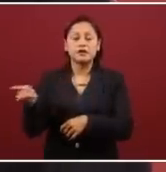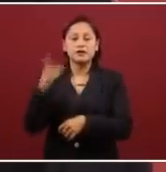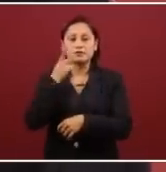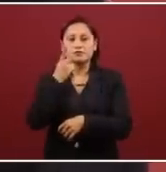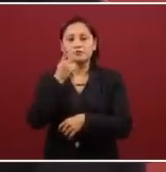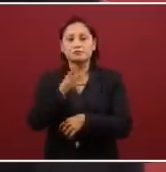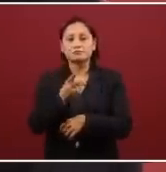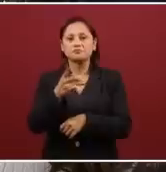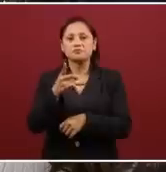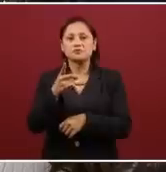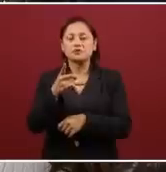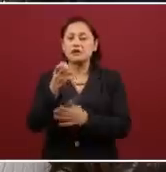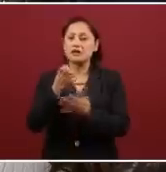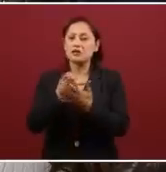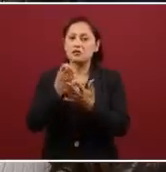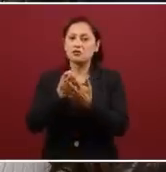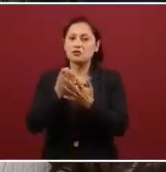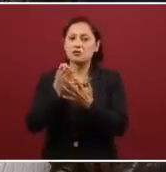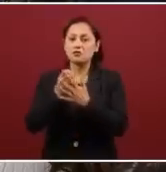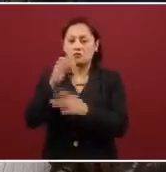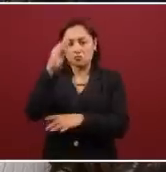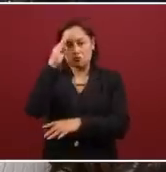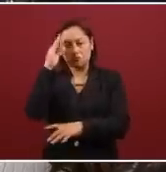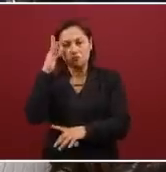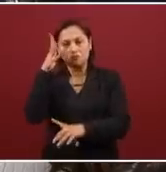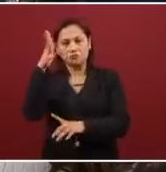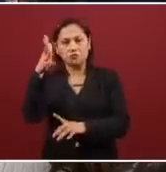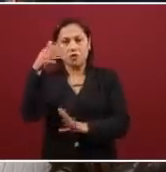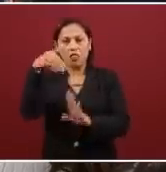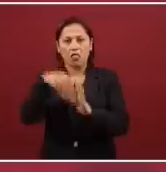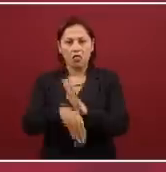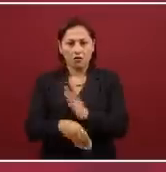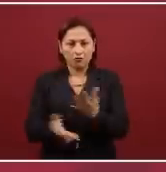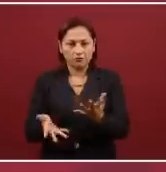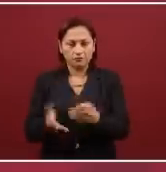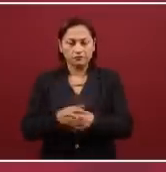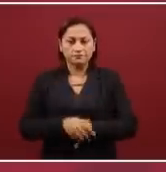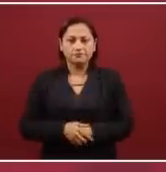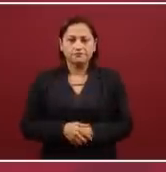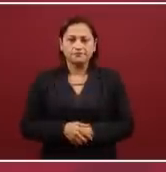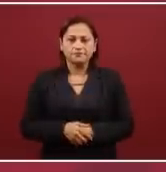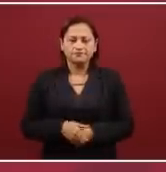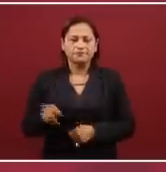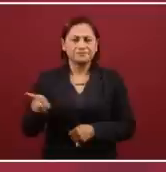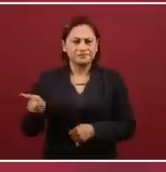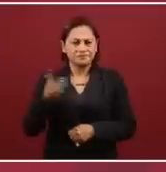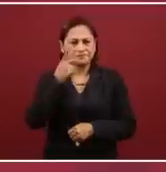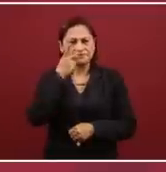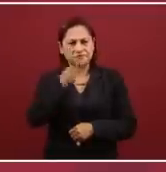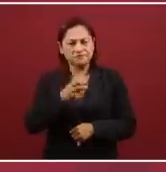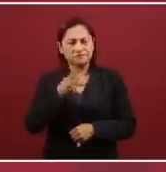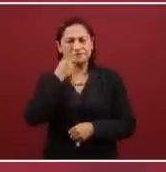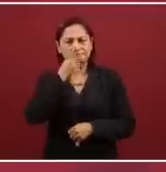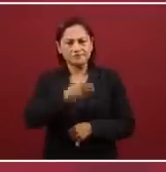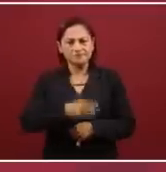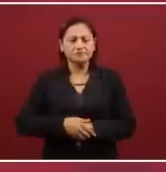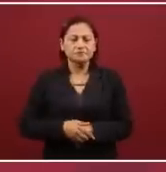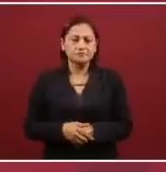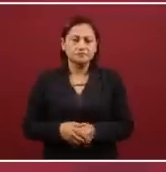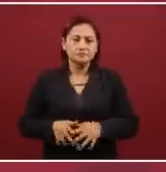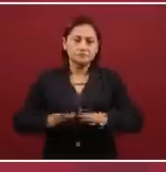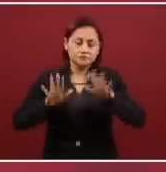económico, y ahí va, ¿no? Pero cuando se dan estos actos, pues ayuda mucho,